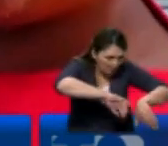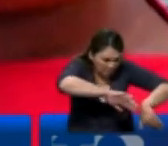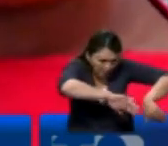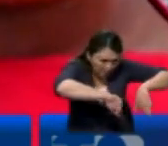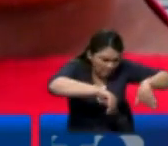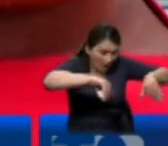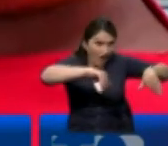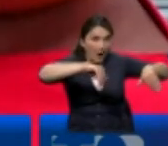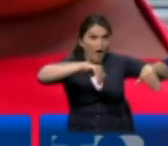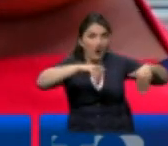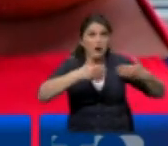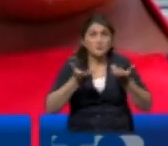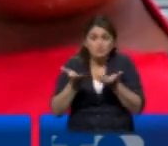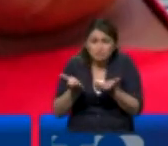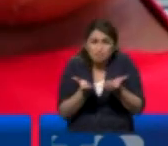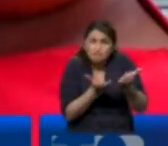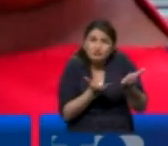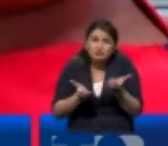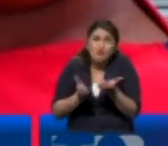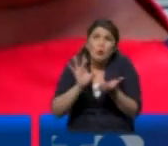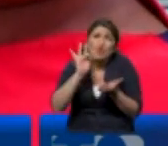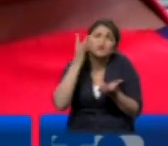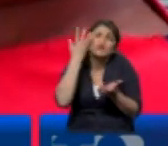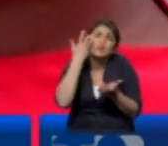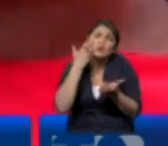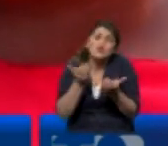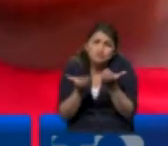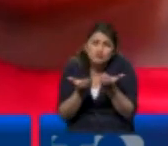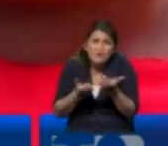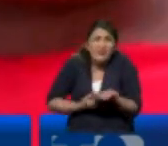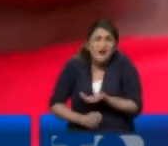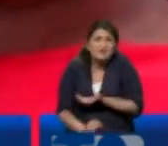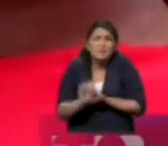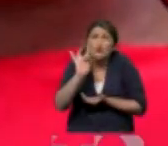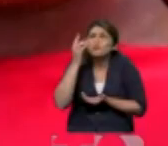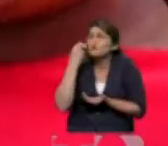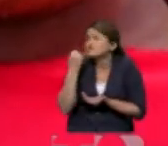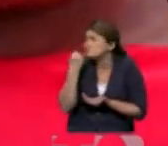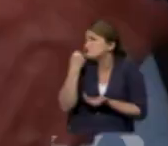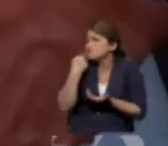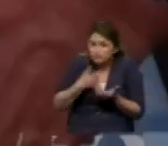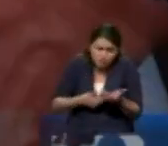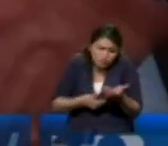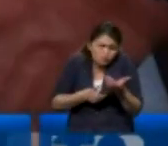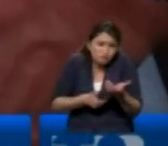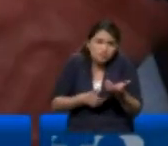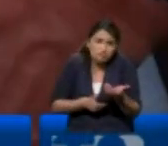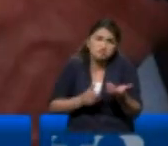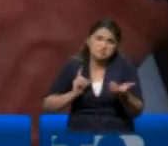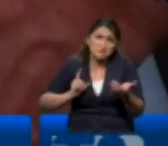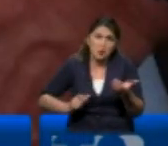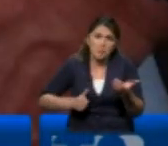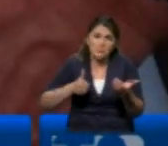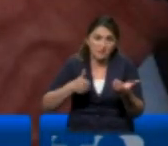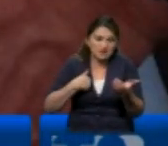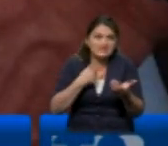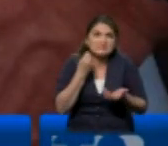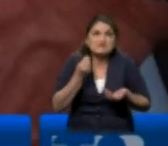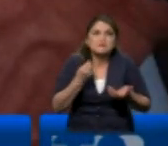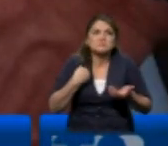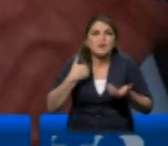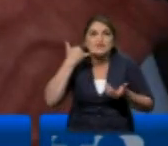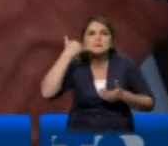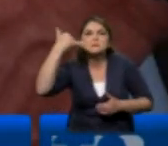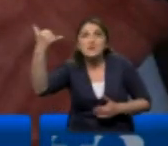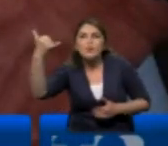sorpresa porque encontré una bebé de unos 8 días de nacida y estaba en completo estado, estaba bien, estaba sana. Y de ahí yo llamé al ECO 911 para